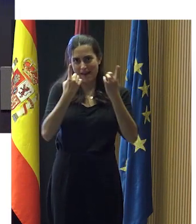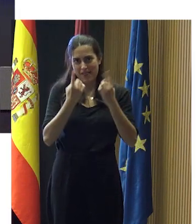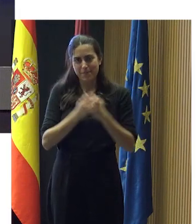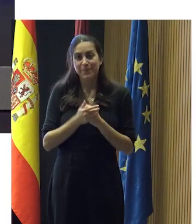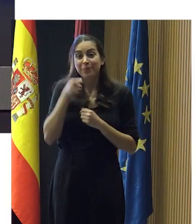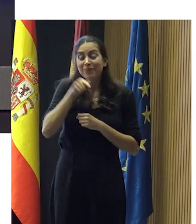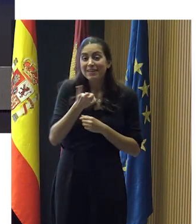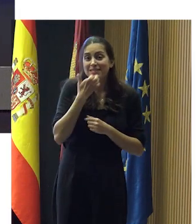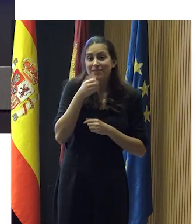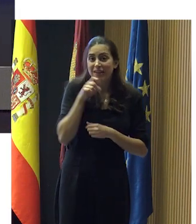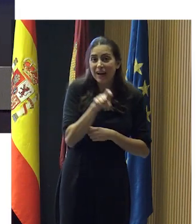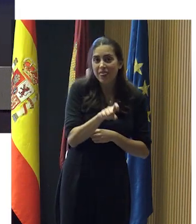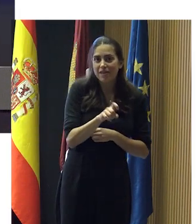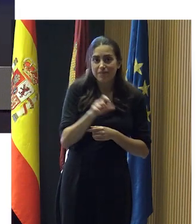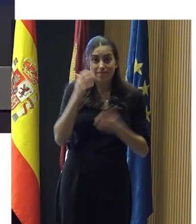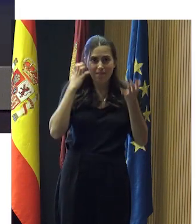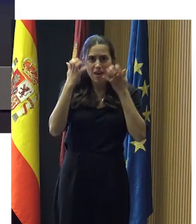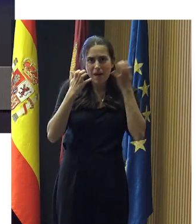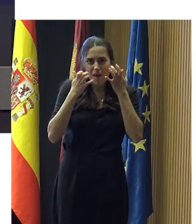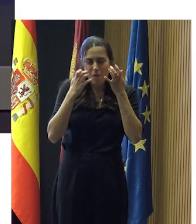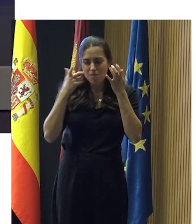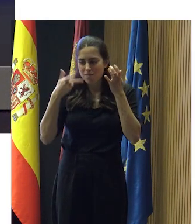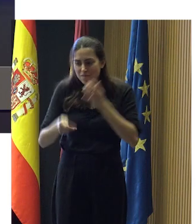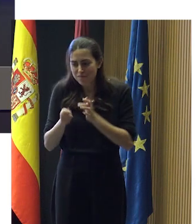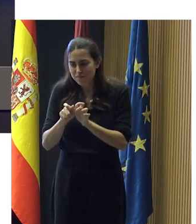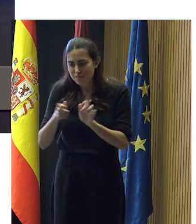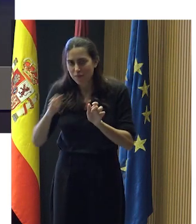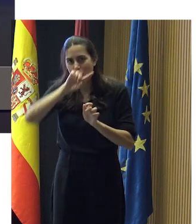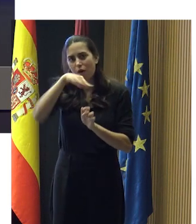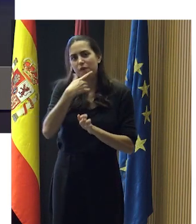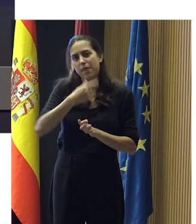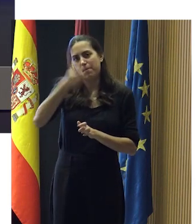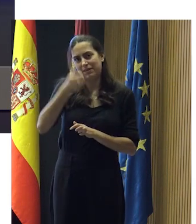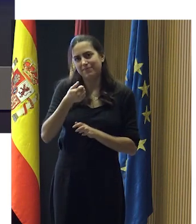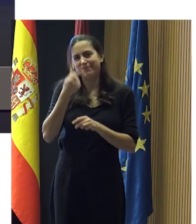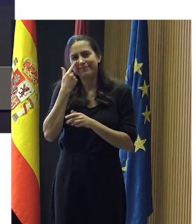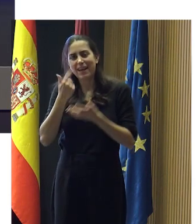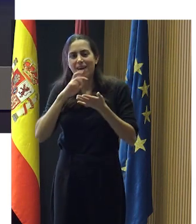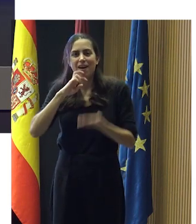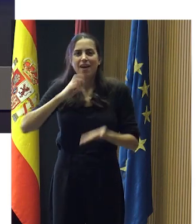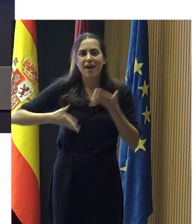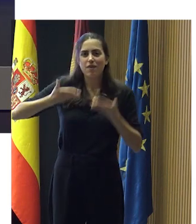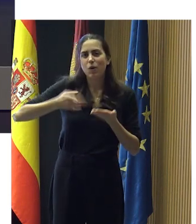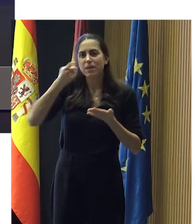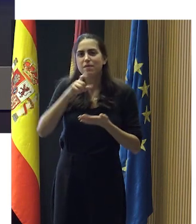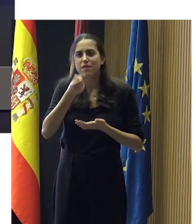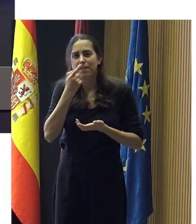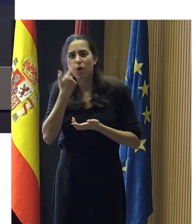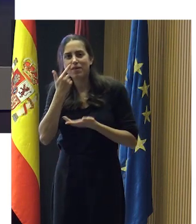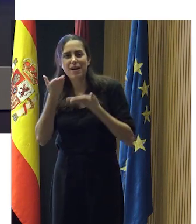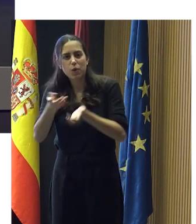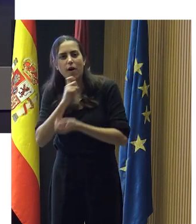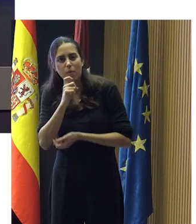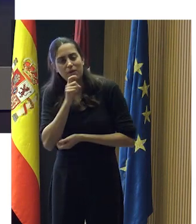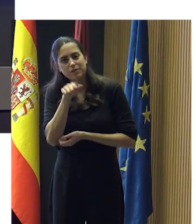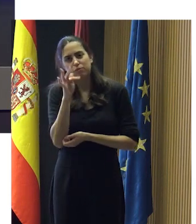vez que estos tumores han crecido en los animales, es muy sencillo reproducirlos y evaluar fármacos sobre ellos. Y eso tiene una